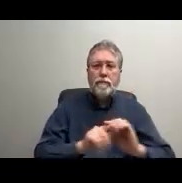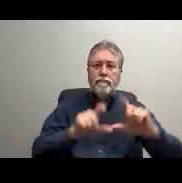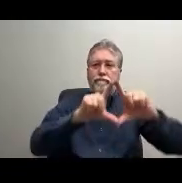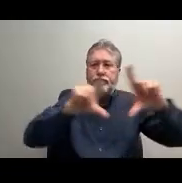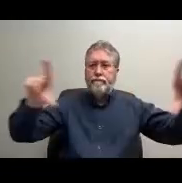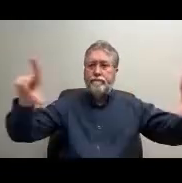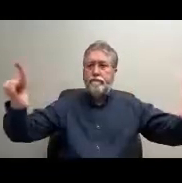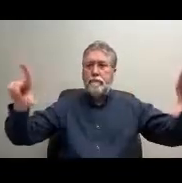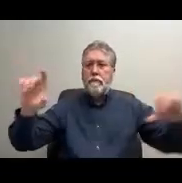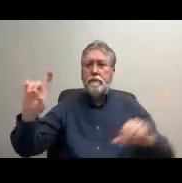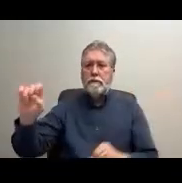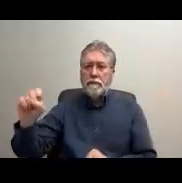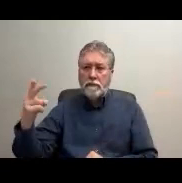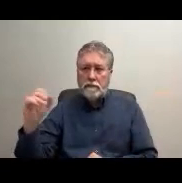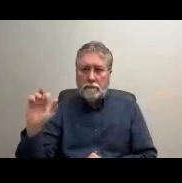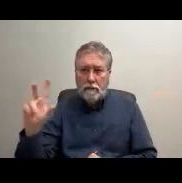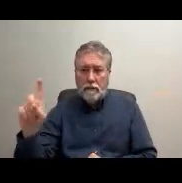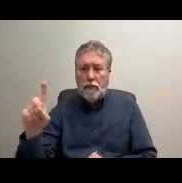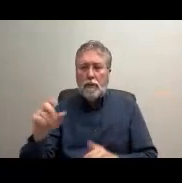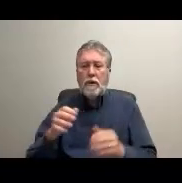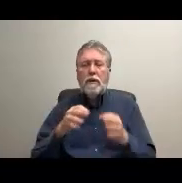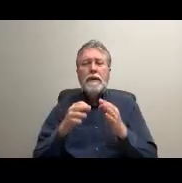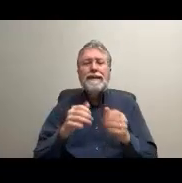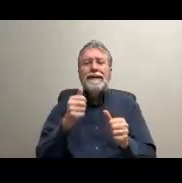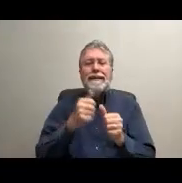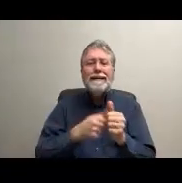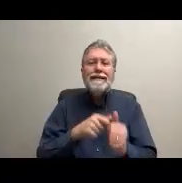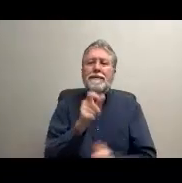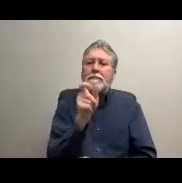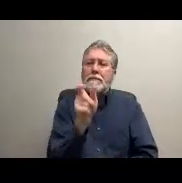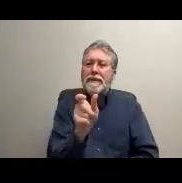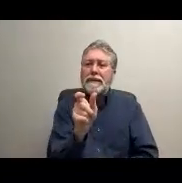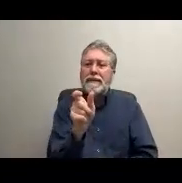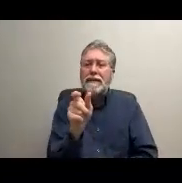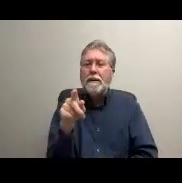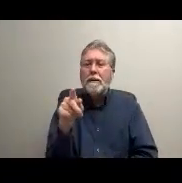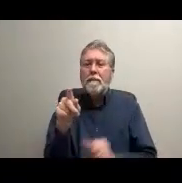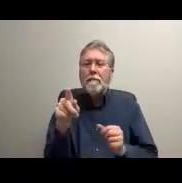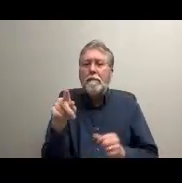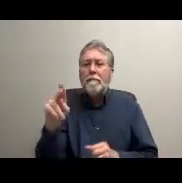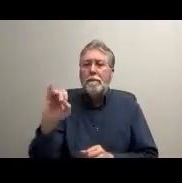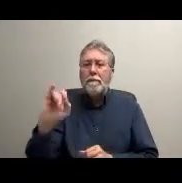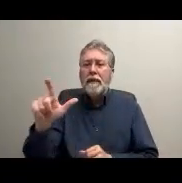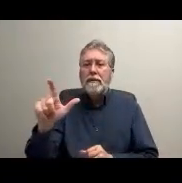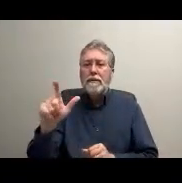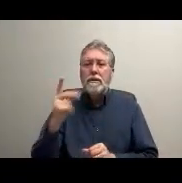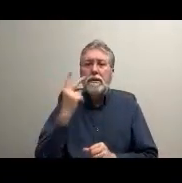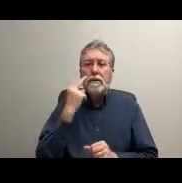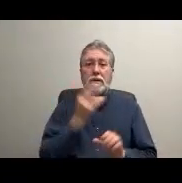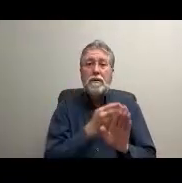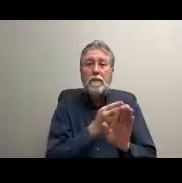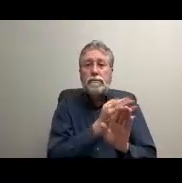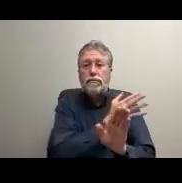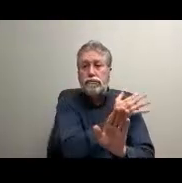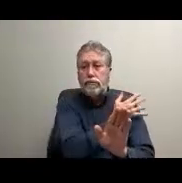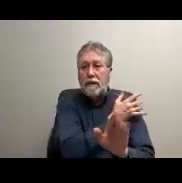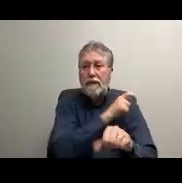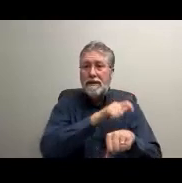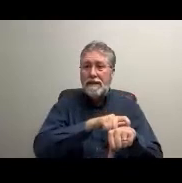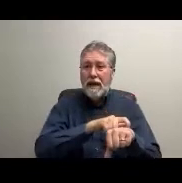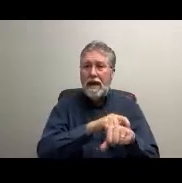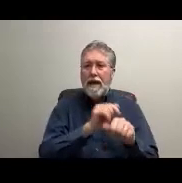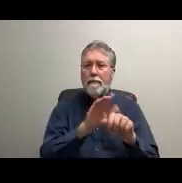píxel VIIRS se ve a través del tiempo y del espacio. Y eso plantea una serie de desafíos,